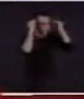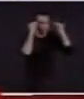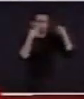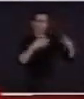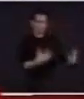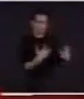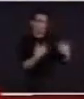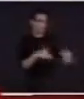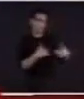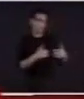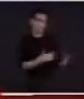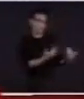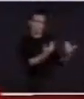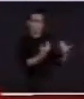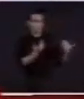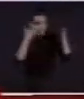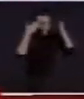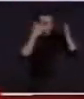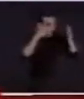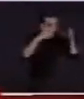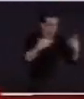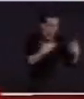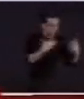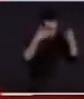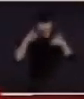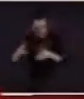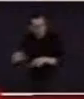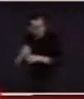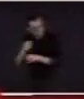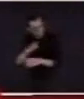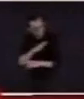puedo más. Coño, me estoy desconcentrando.